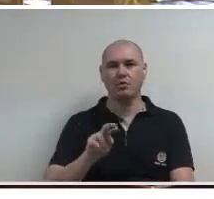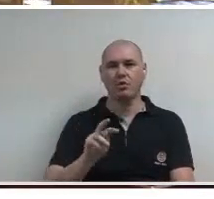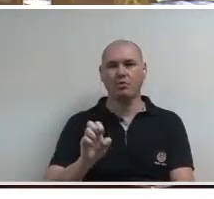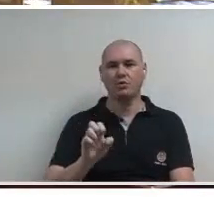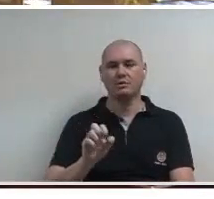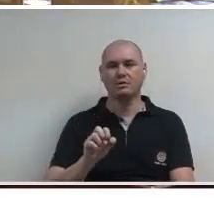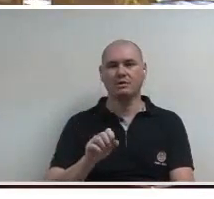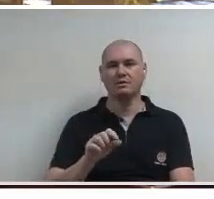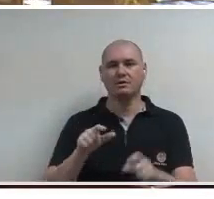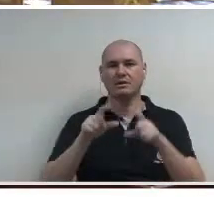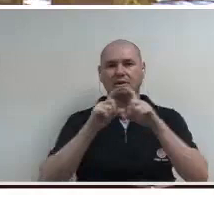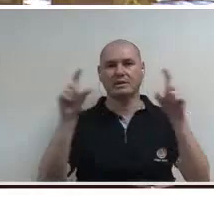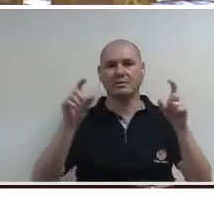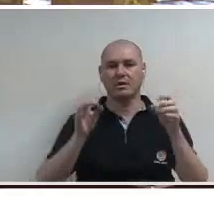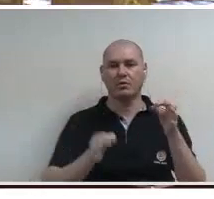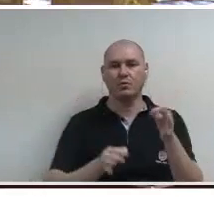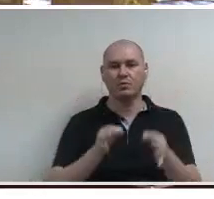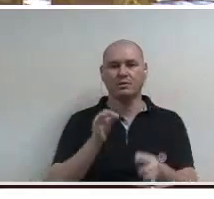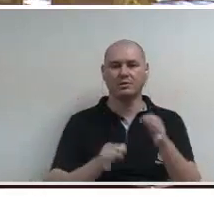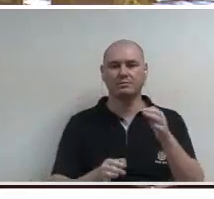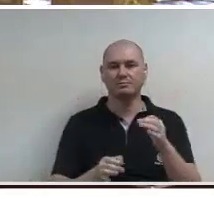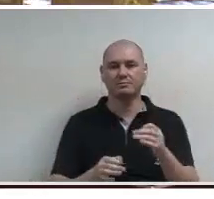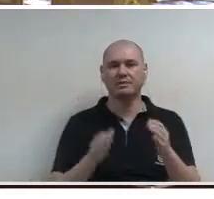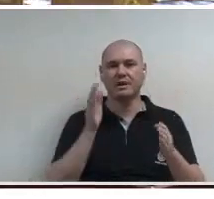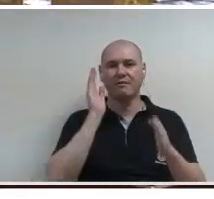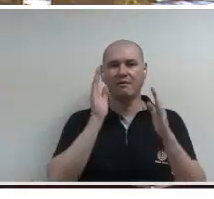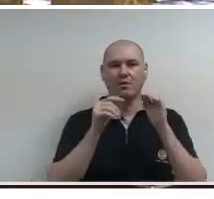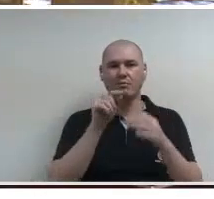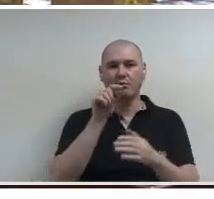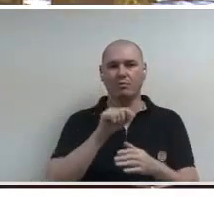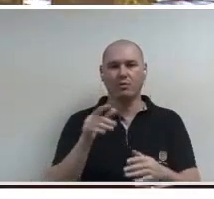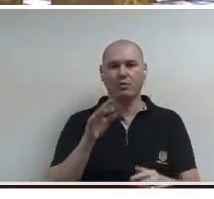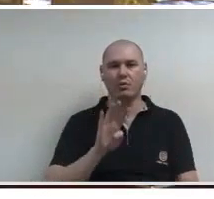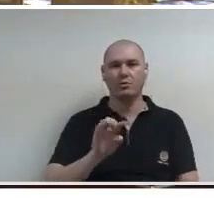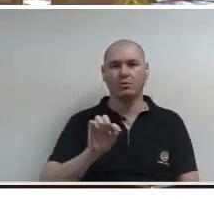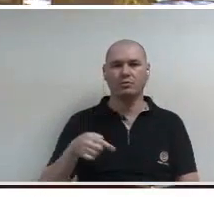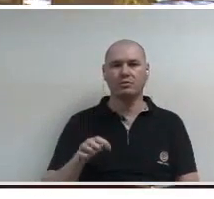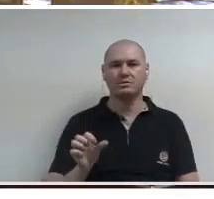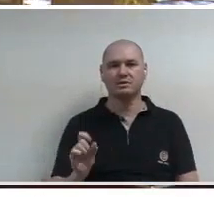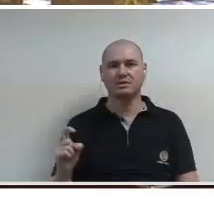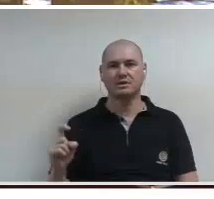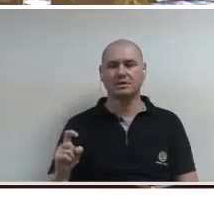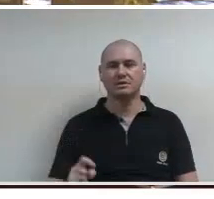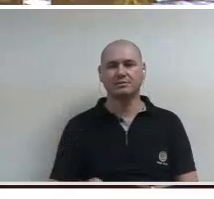Ombo Uninorte, PB, área jurídica, abogada,